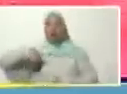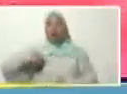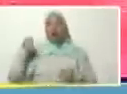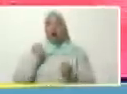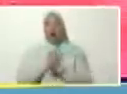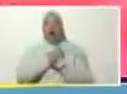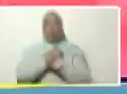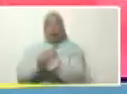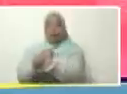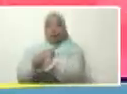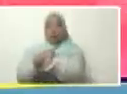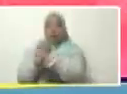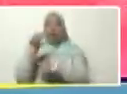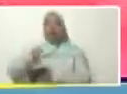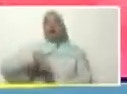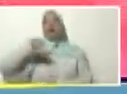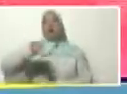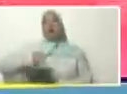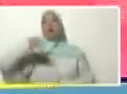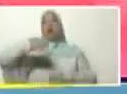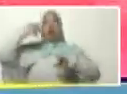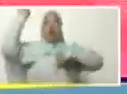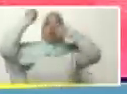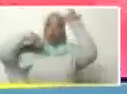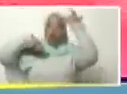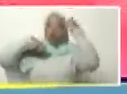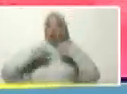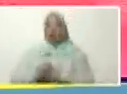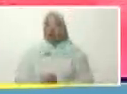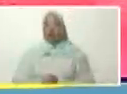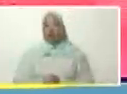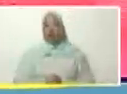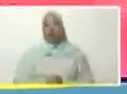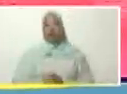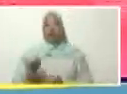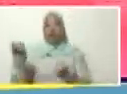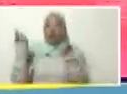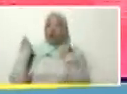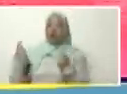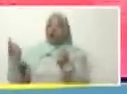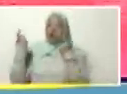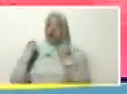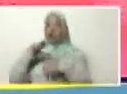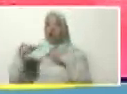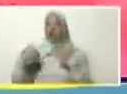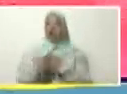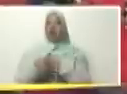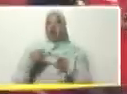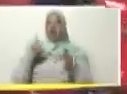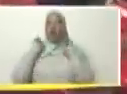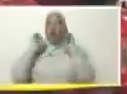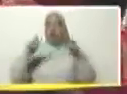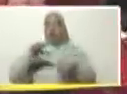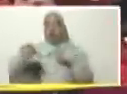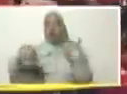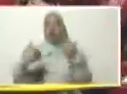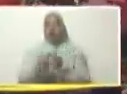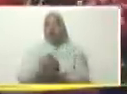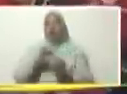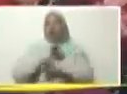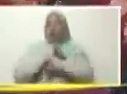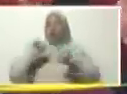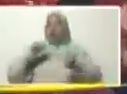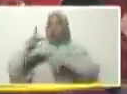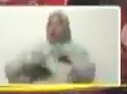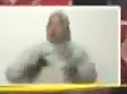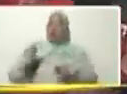amado, siempre comandante Hugo Rafael Chávez Frías. Con él nos forjamos en todos los caminos, en todas las batallas, en